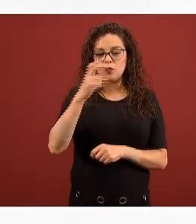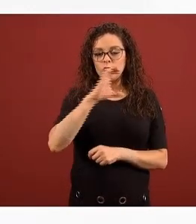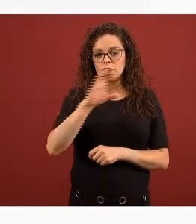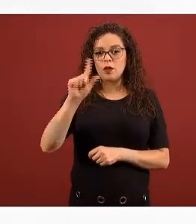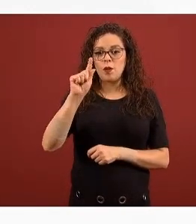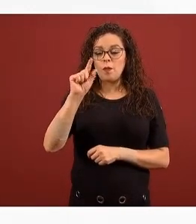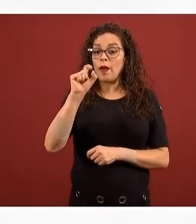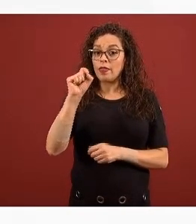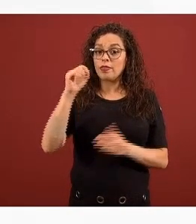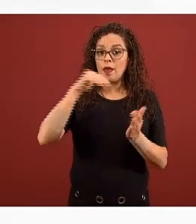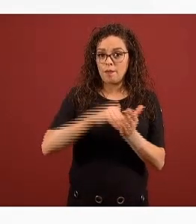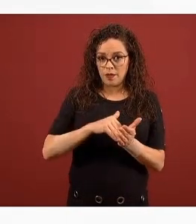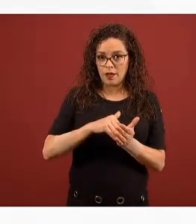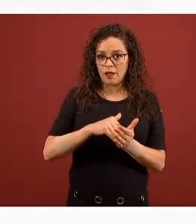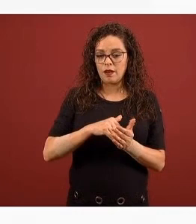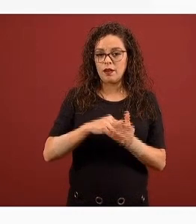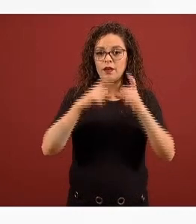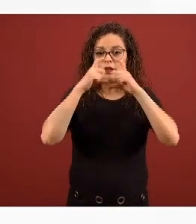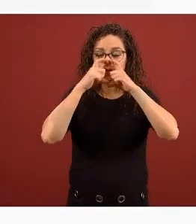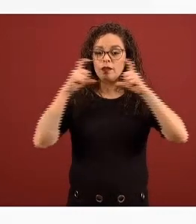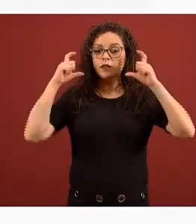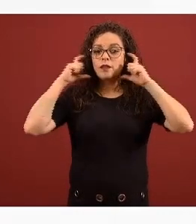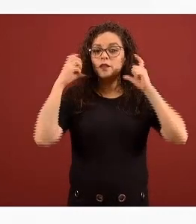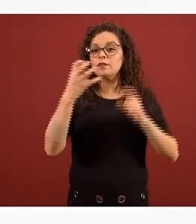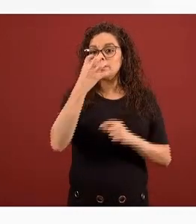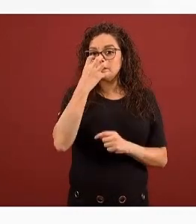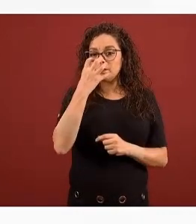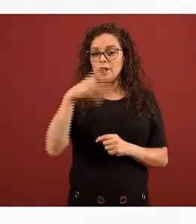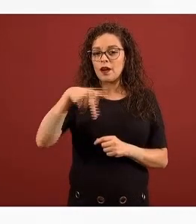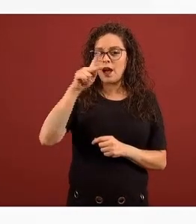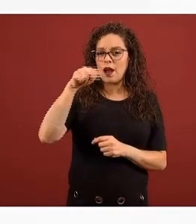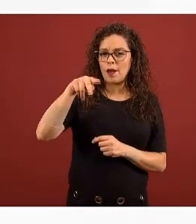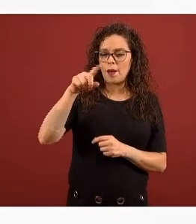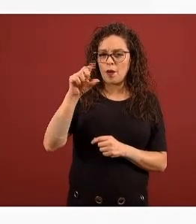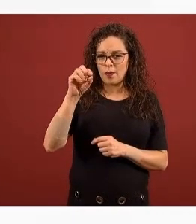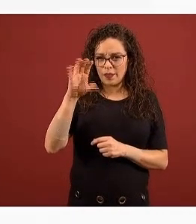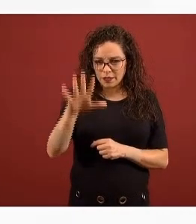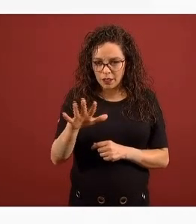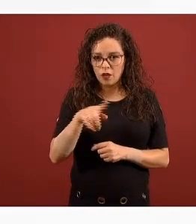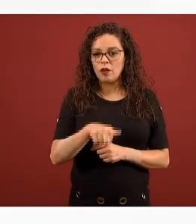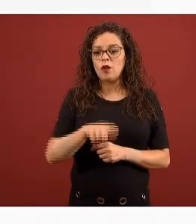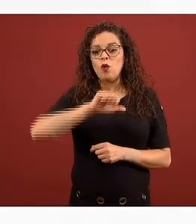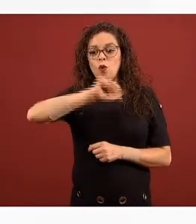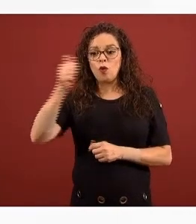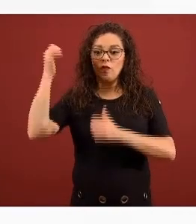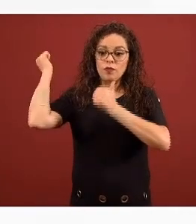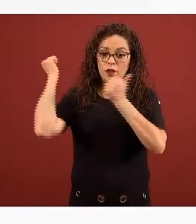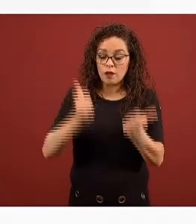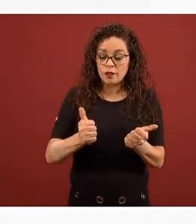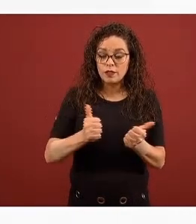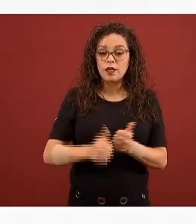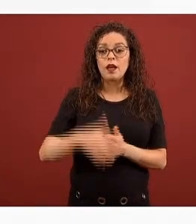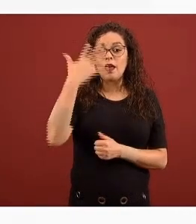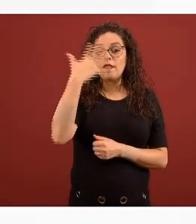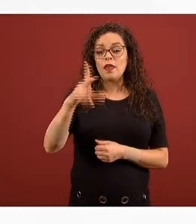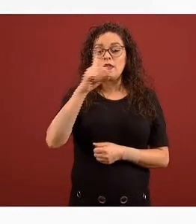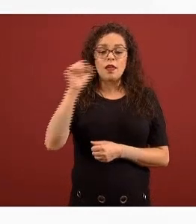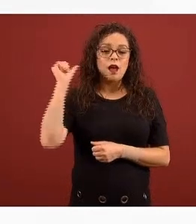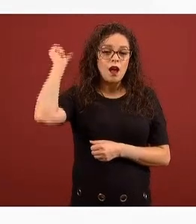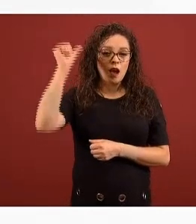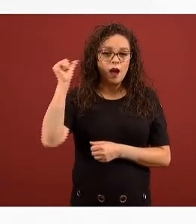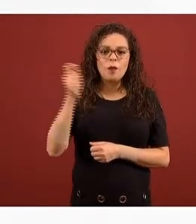mascarillas KN95. Después recibimos otro cargamento más el 10 de abril,